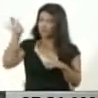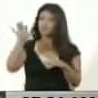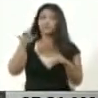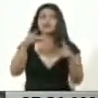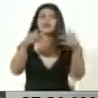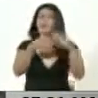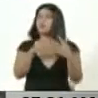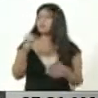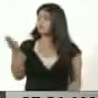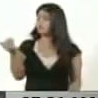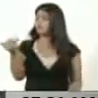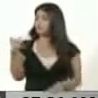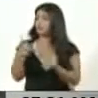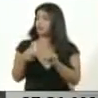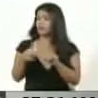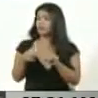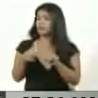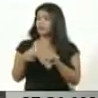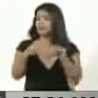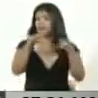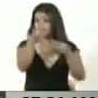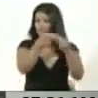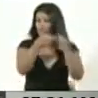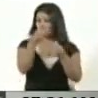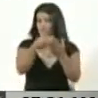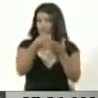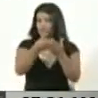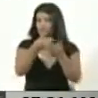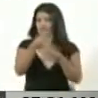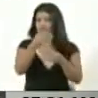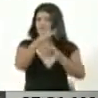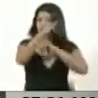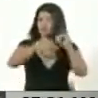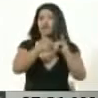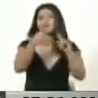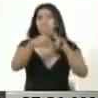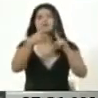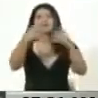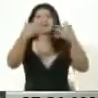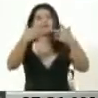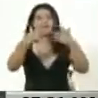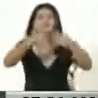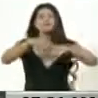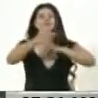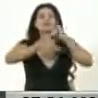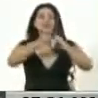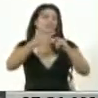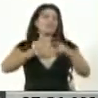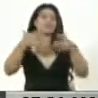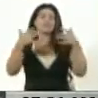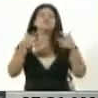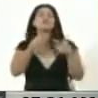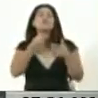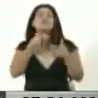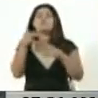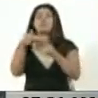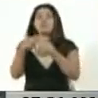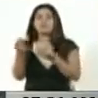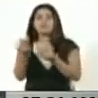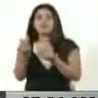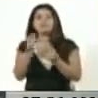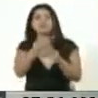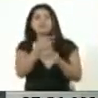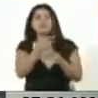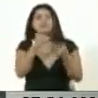nueva dimensión, que es el imperio, es el capital financiero internacional, son las transnacionales de la guerra, del petróleo y de los medios de comunicación,